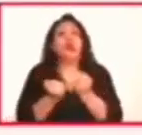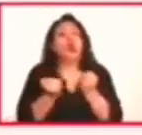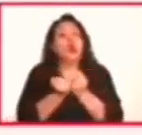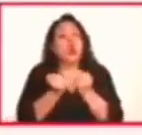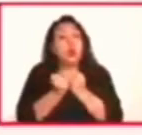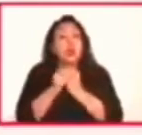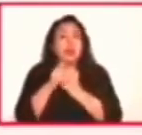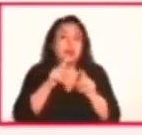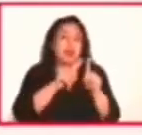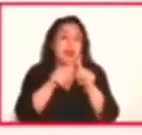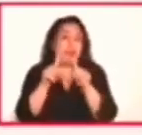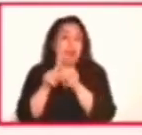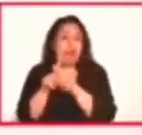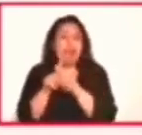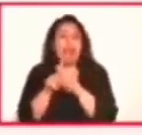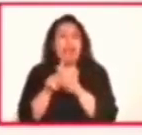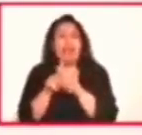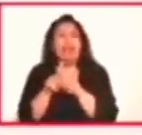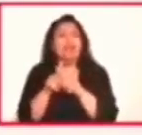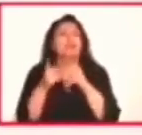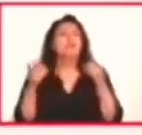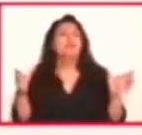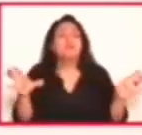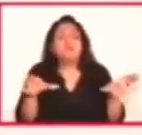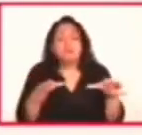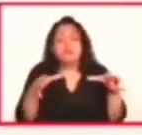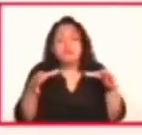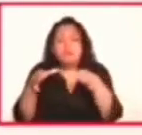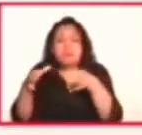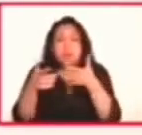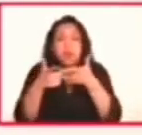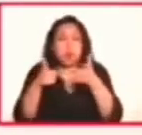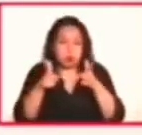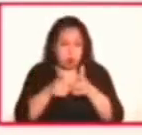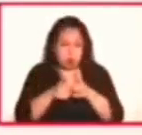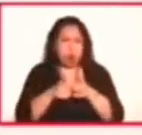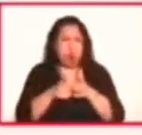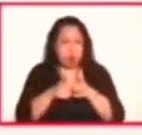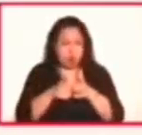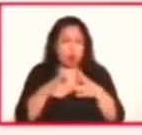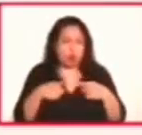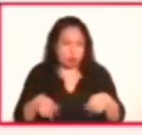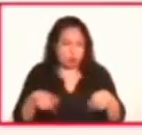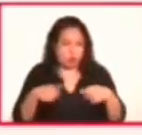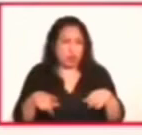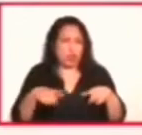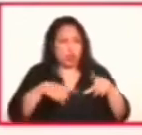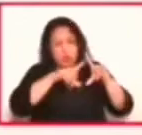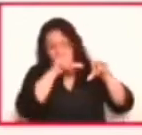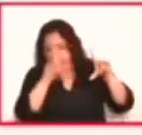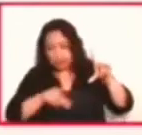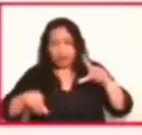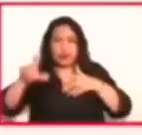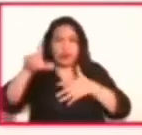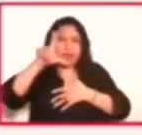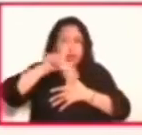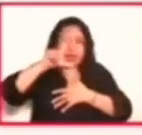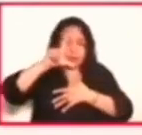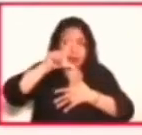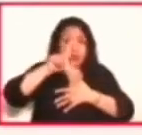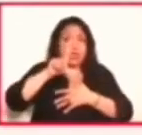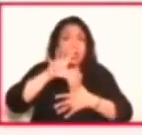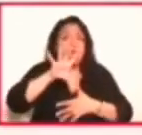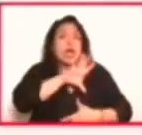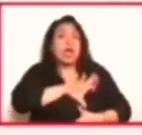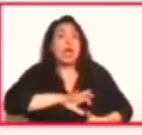en los diferentes segmentos o grupos poblacionales del país y de América Latina que son amantes de